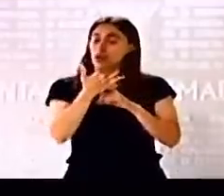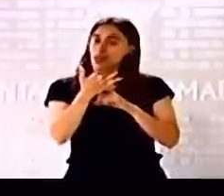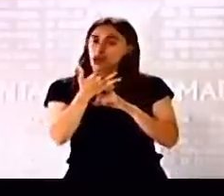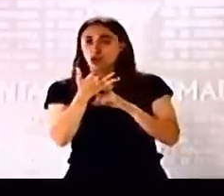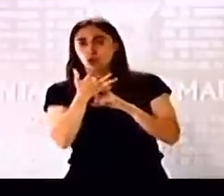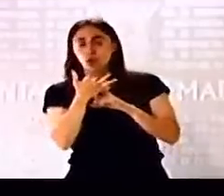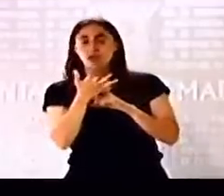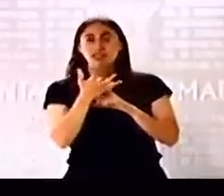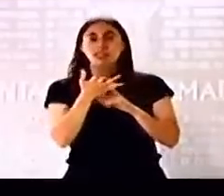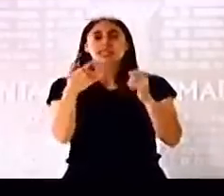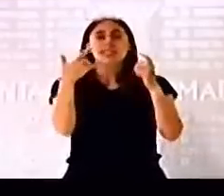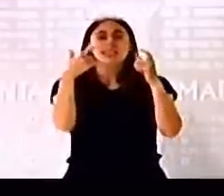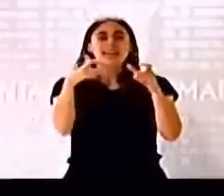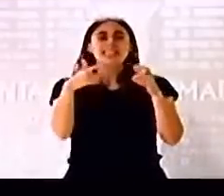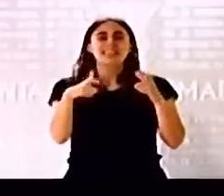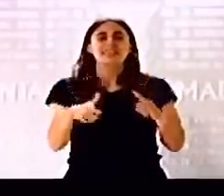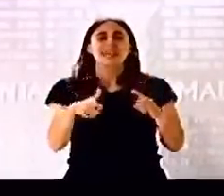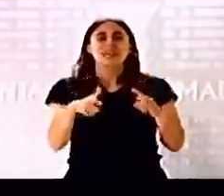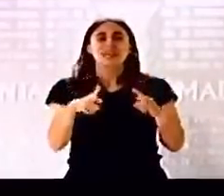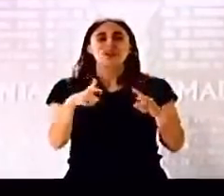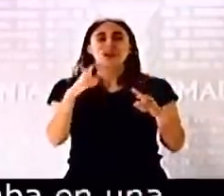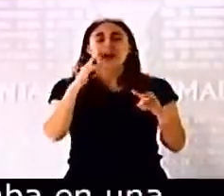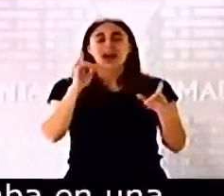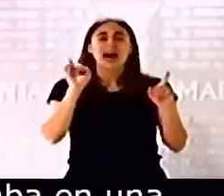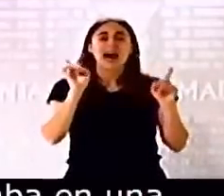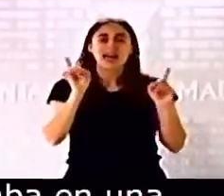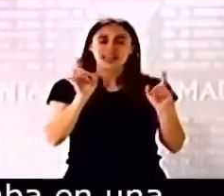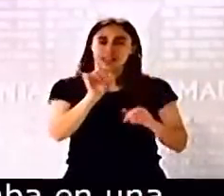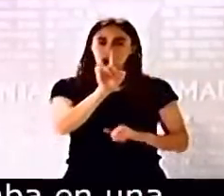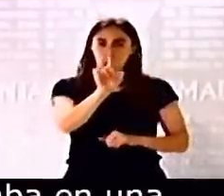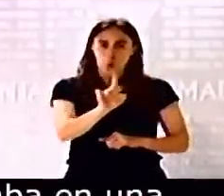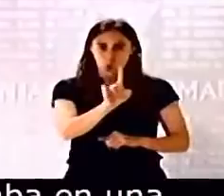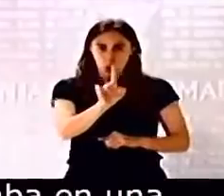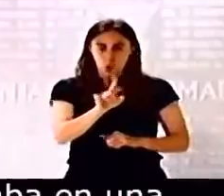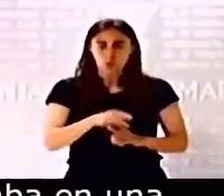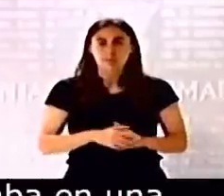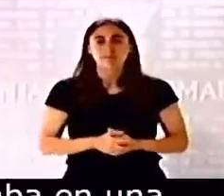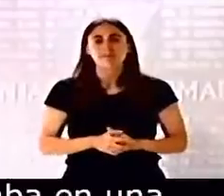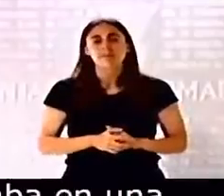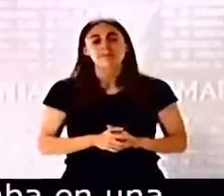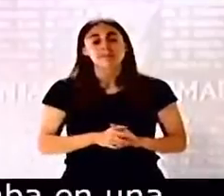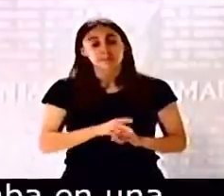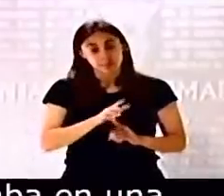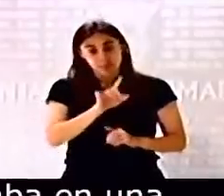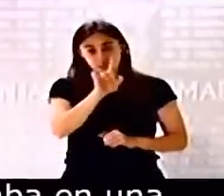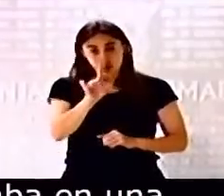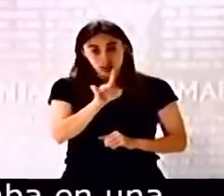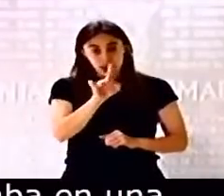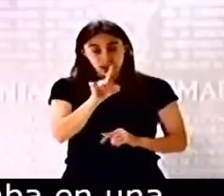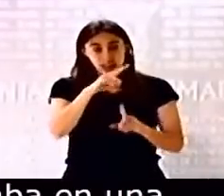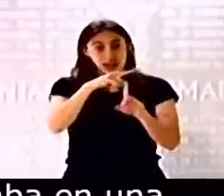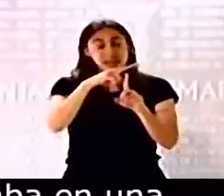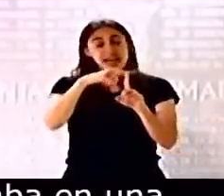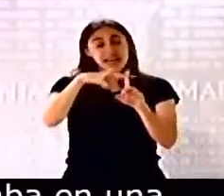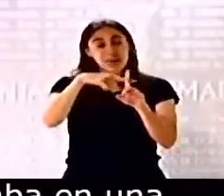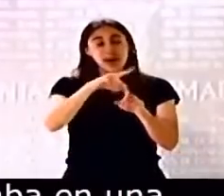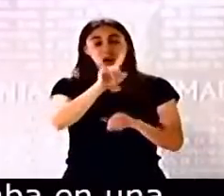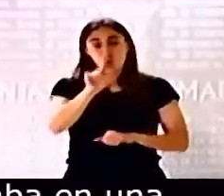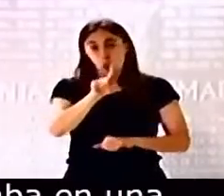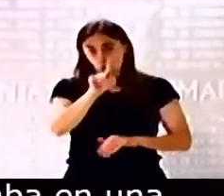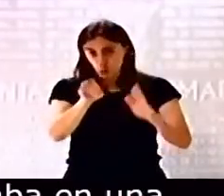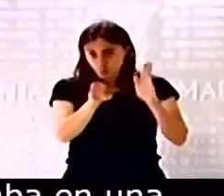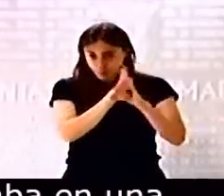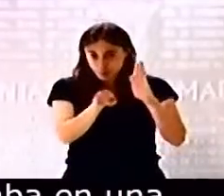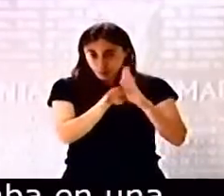de clasificación en el nivel de alerta 1. Seguimos en ese nivel de clasificación de alerta 1.